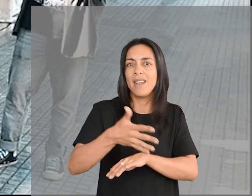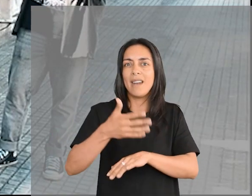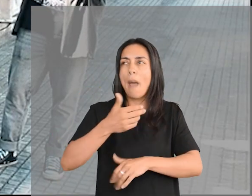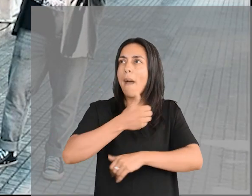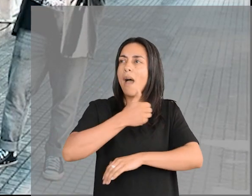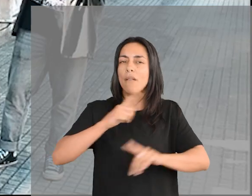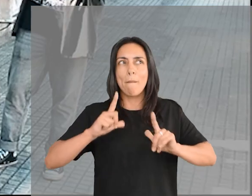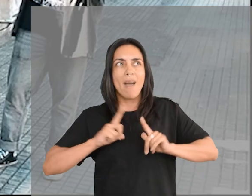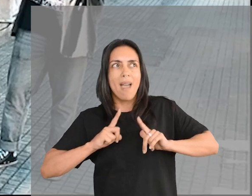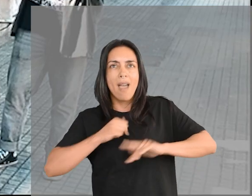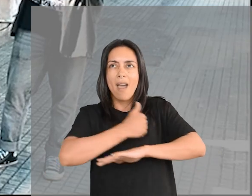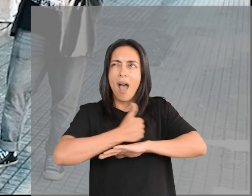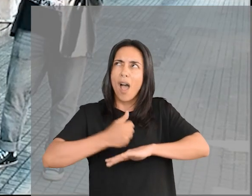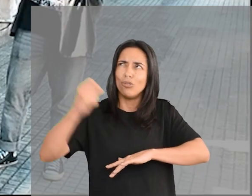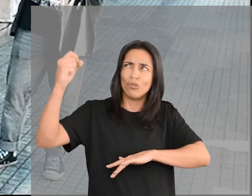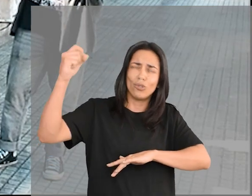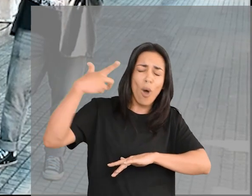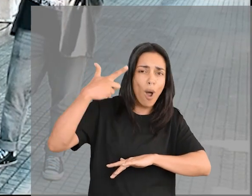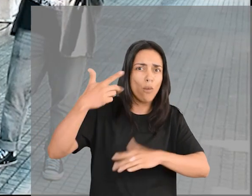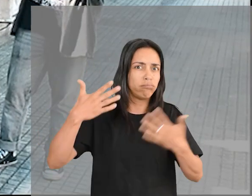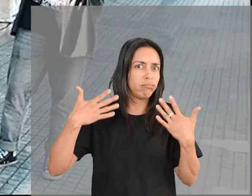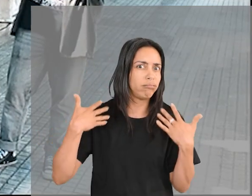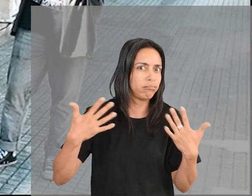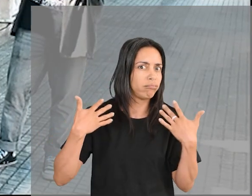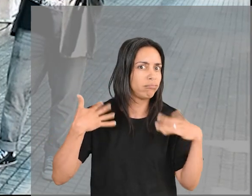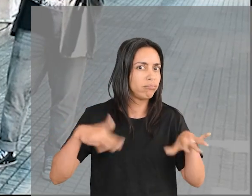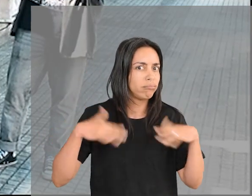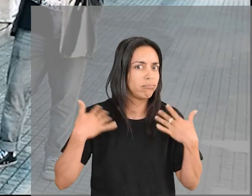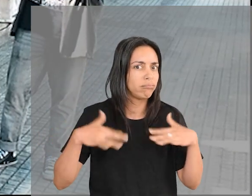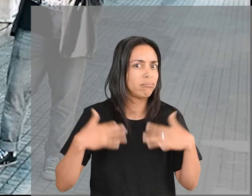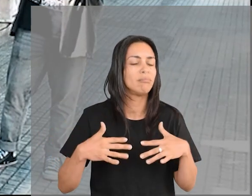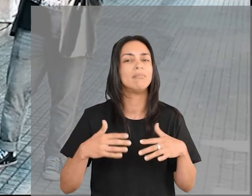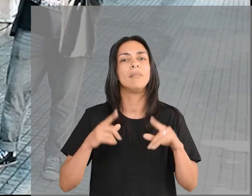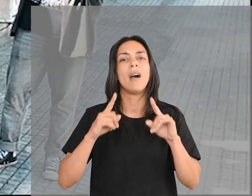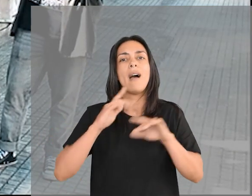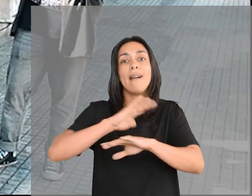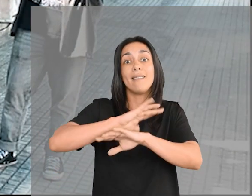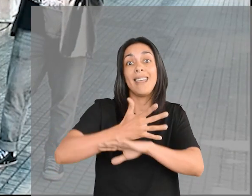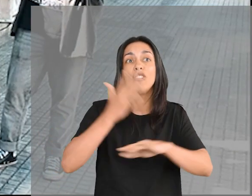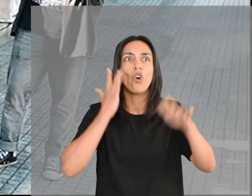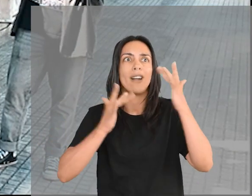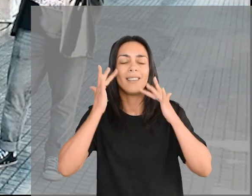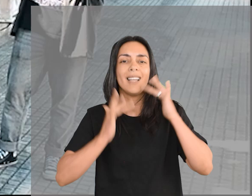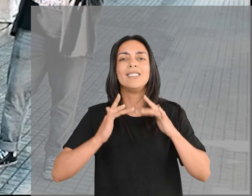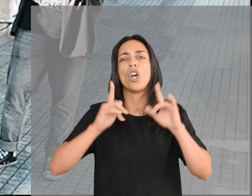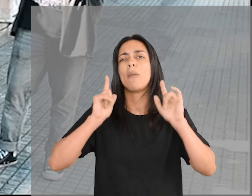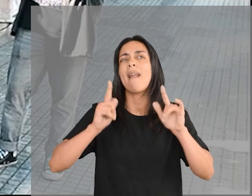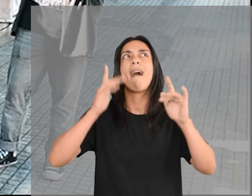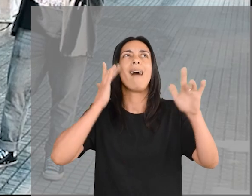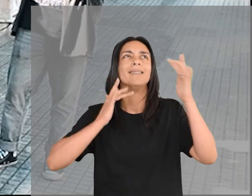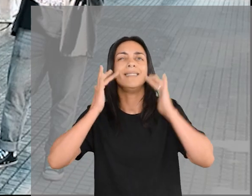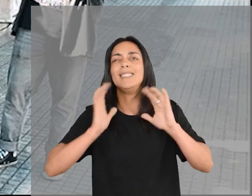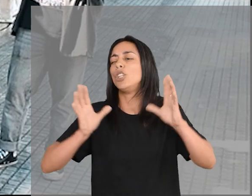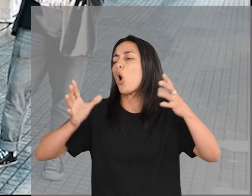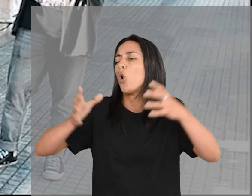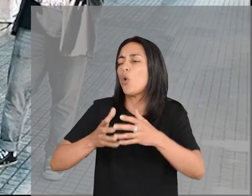esperándonos, a los queridos quinto artístico, al artístico que tanto se dice del